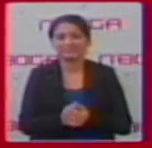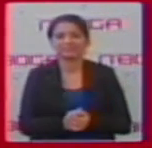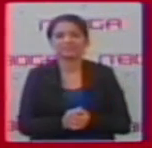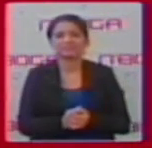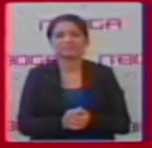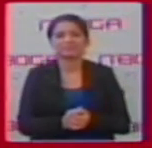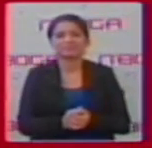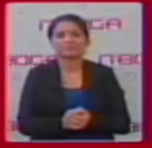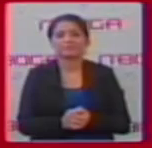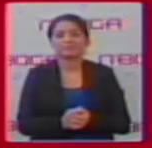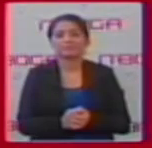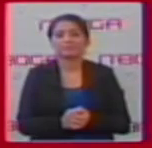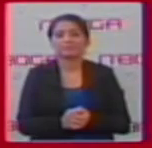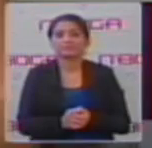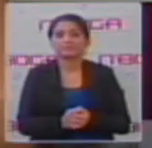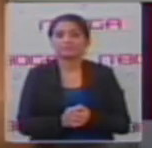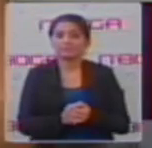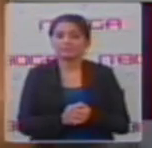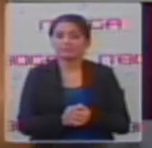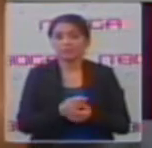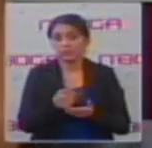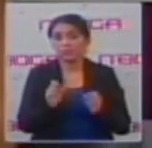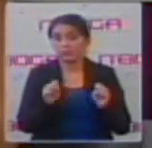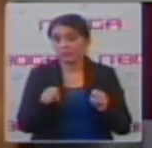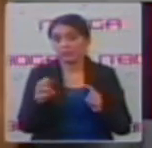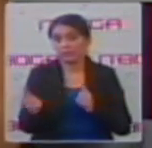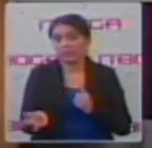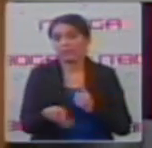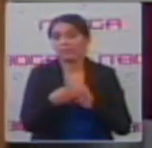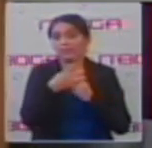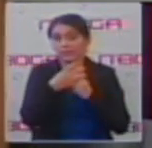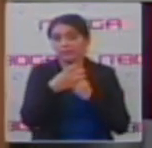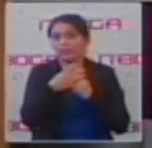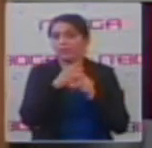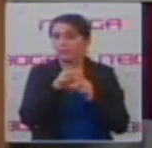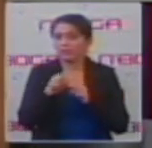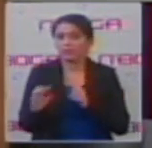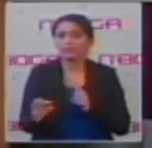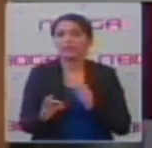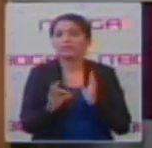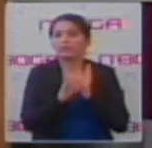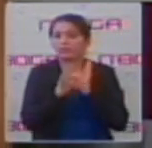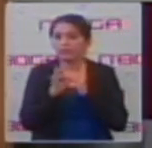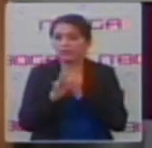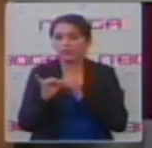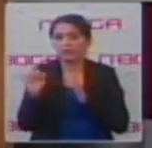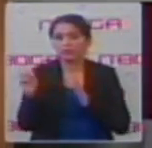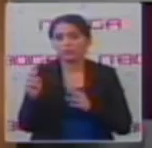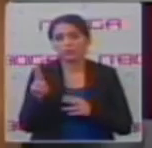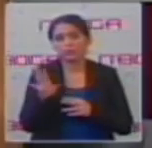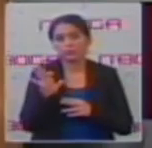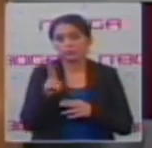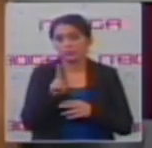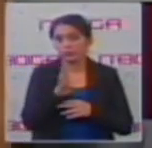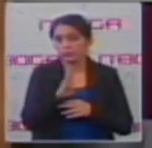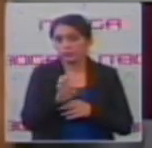amigos televidentes, a ingresar en nuestra página web, ya que podrán compartir nuestras notas a través del Facebook y YouTube. Nuestra página web